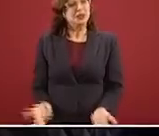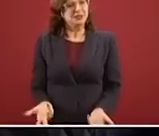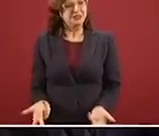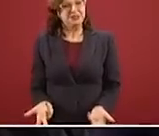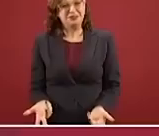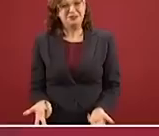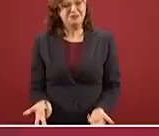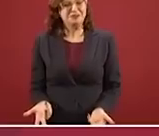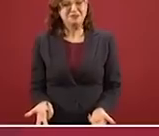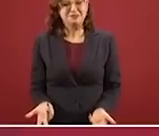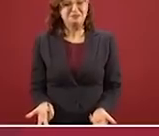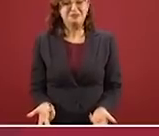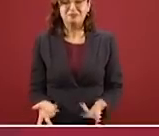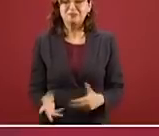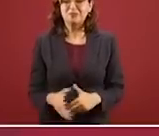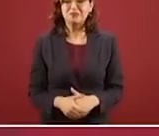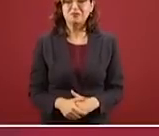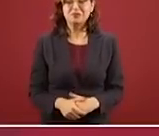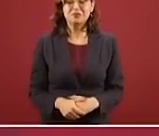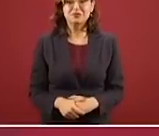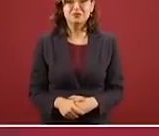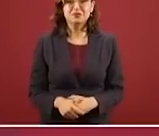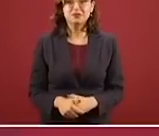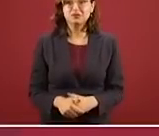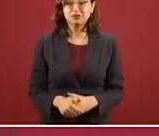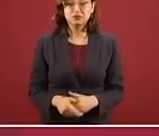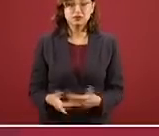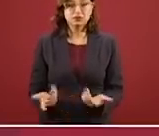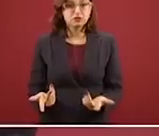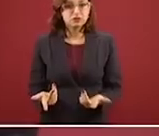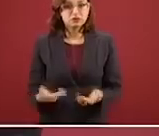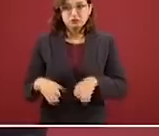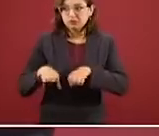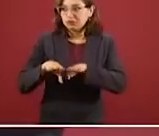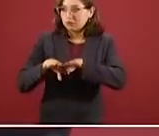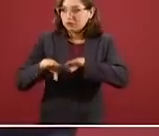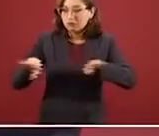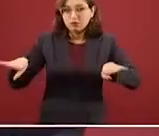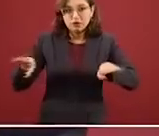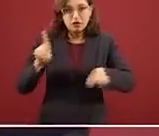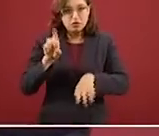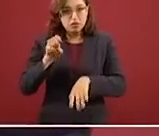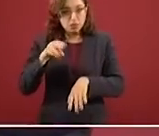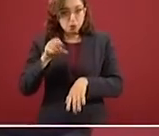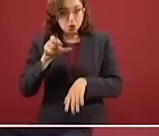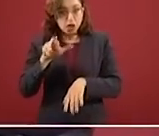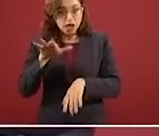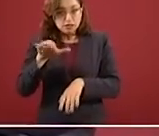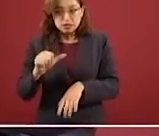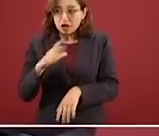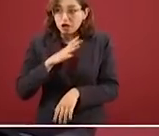¿y hubo democracia en el periodo neoliberal?